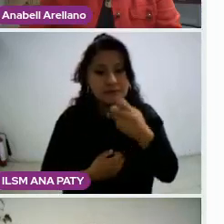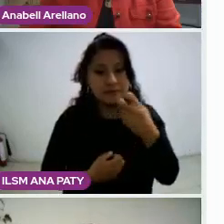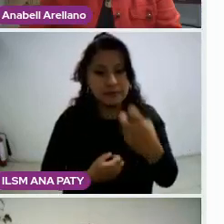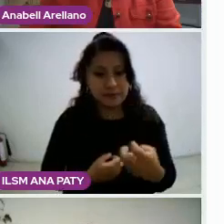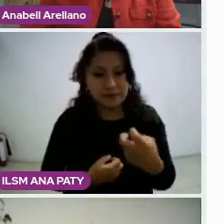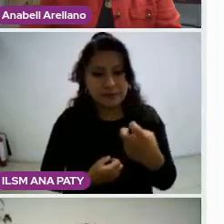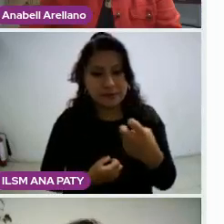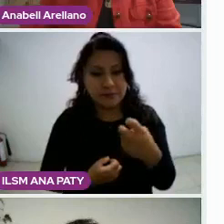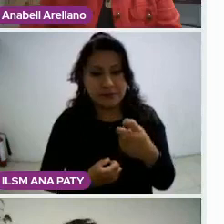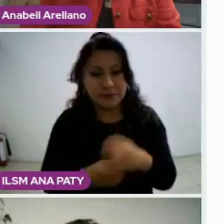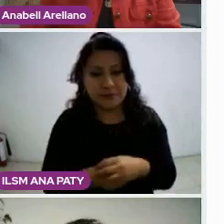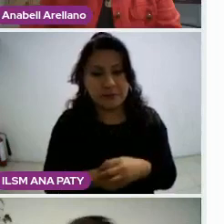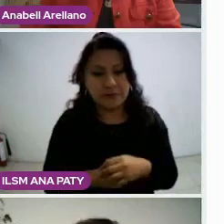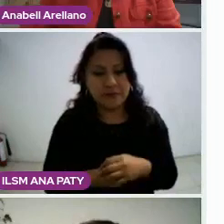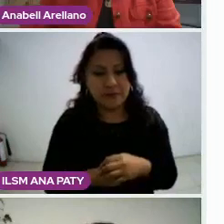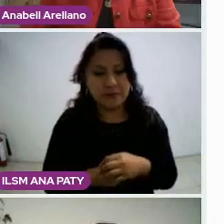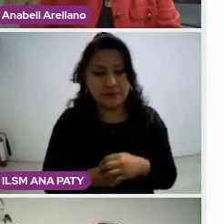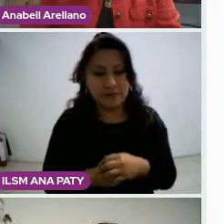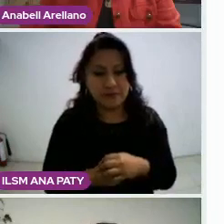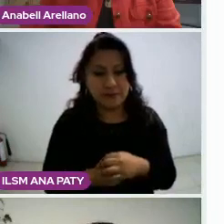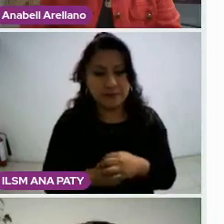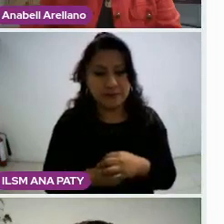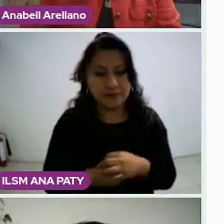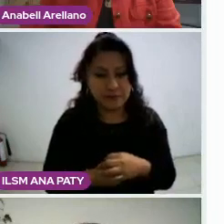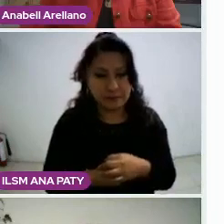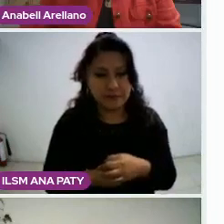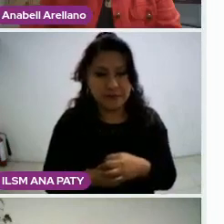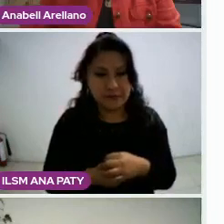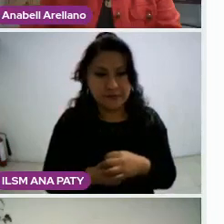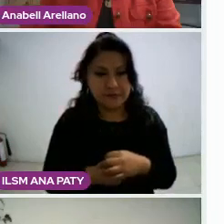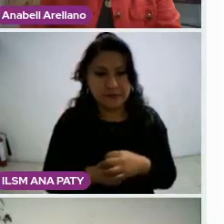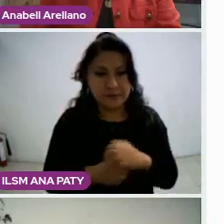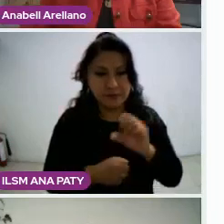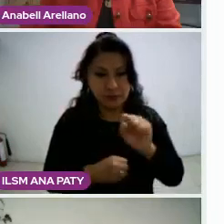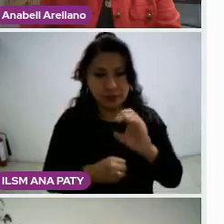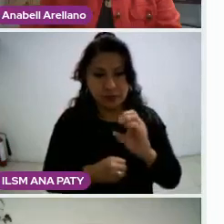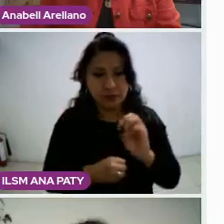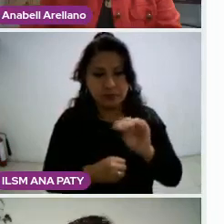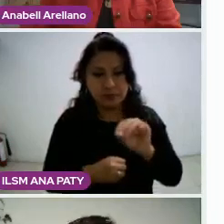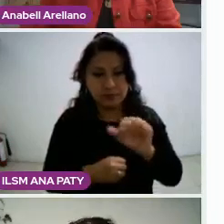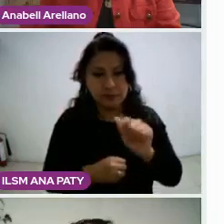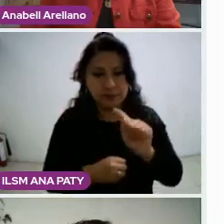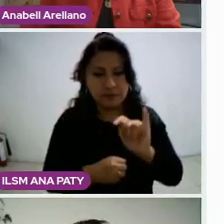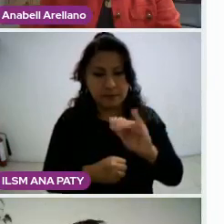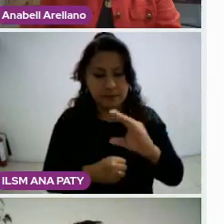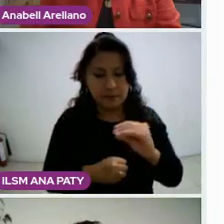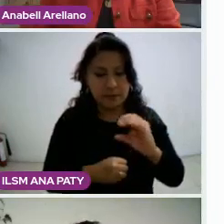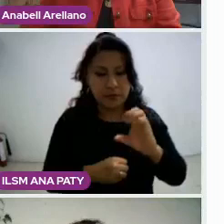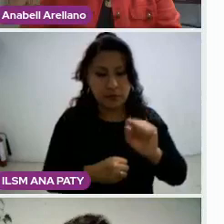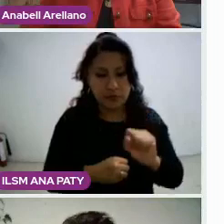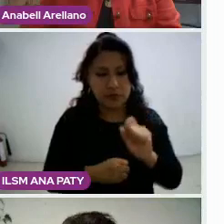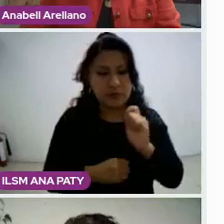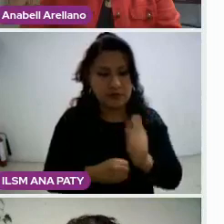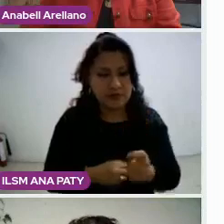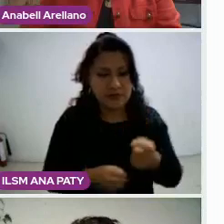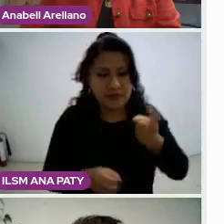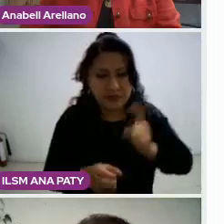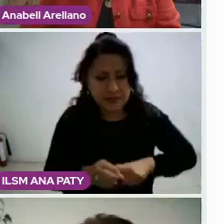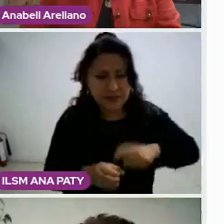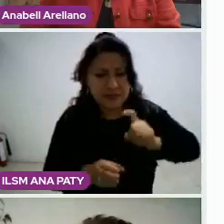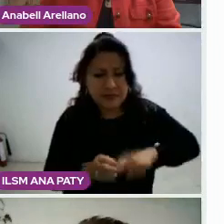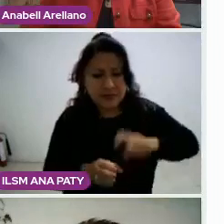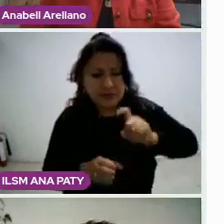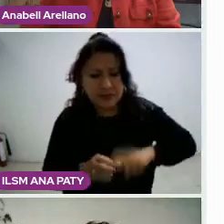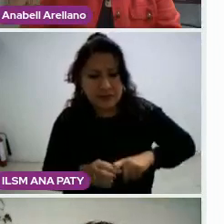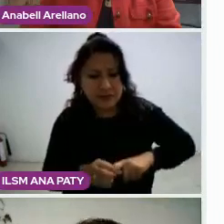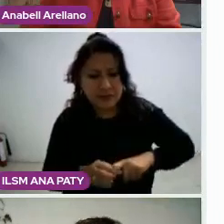Porque no sabemos cómo expresarnos, nos lo guardamos y entonces explota o se manifiesta de